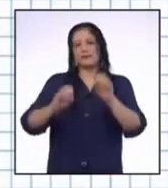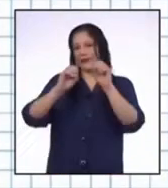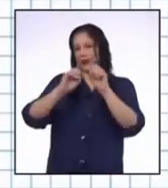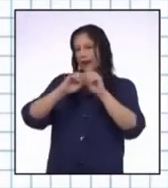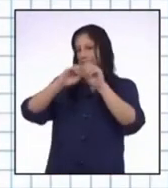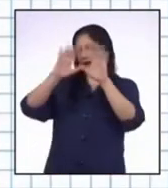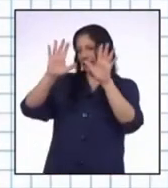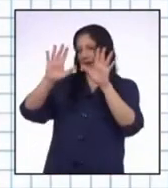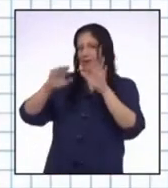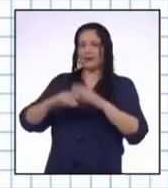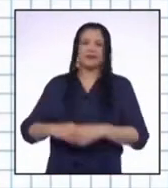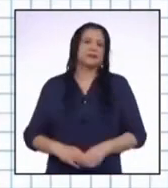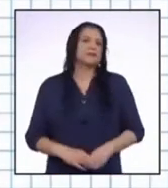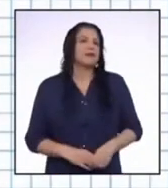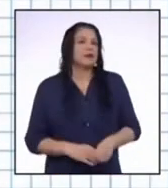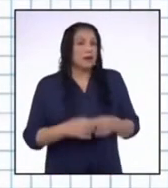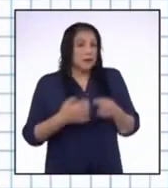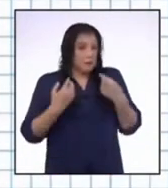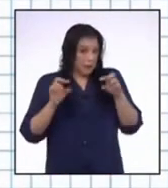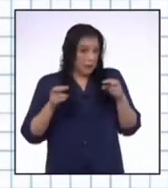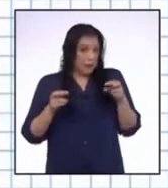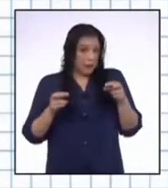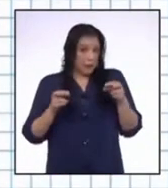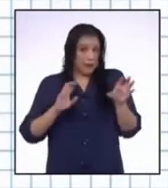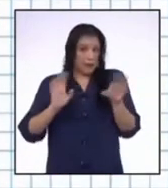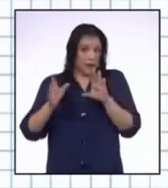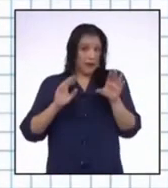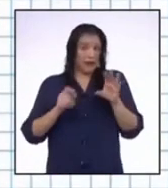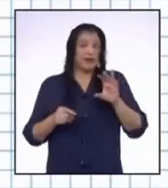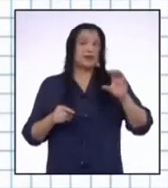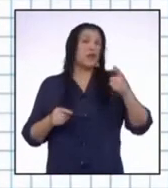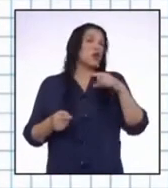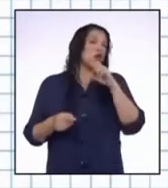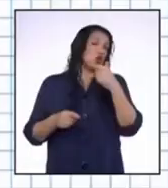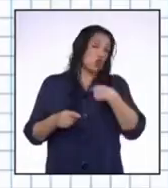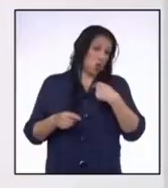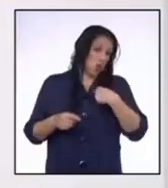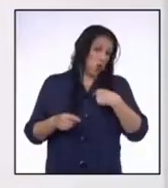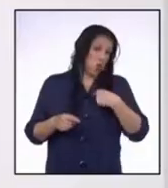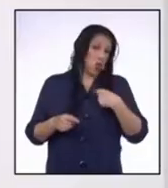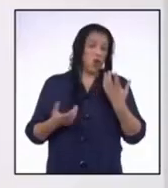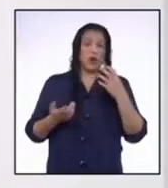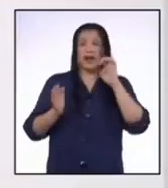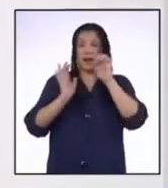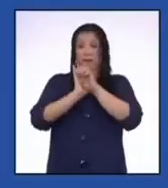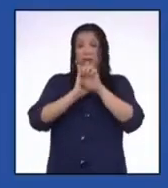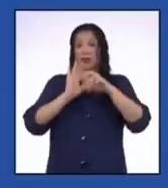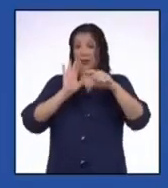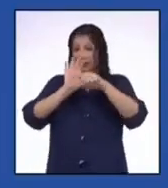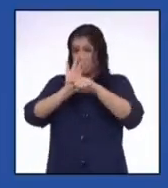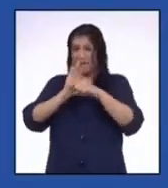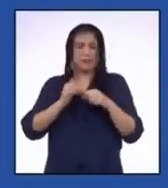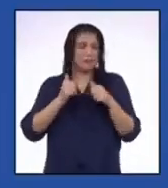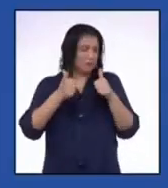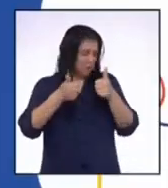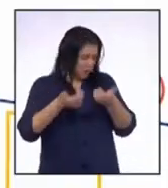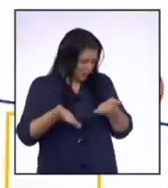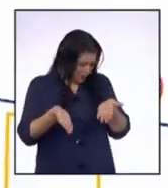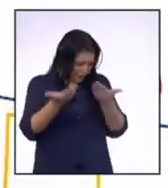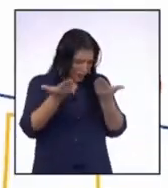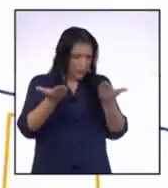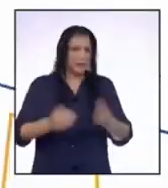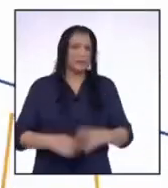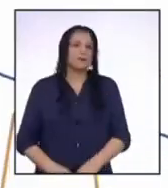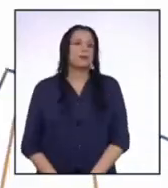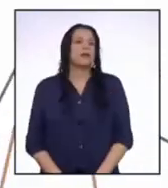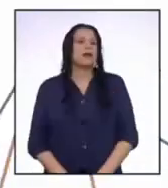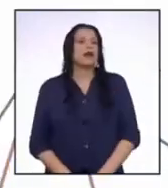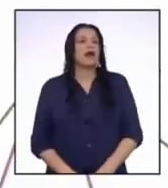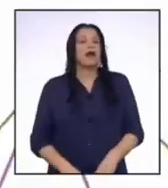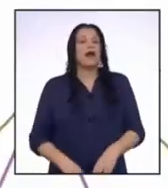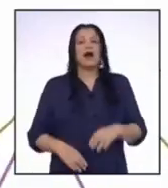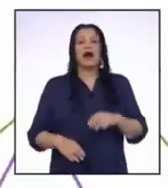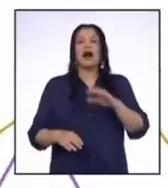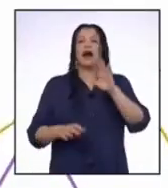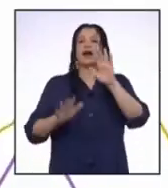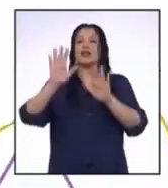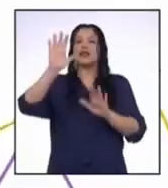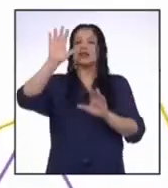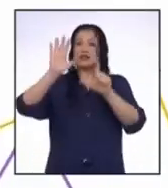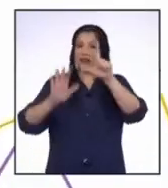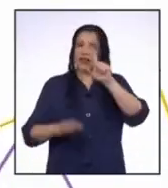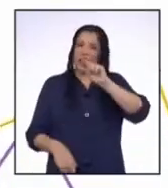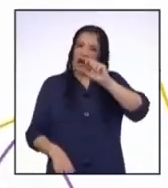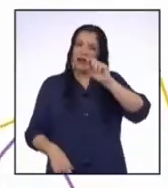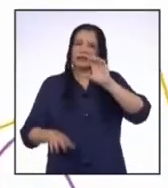Clarísimo, profesora. ¿Me permite hacer de esa forma una sustracción? Adelante. A 16 enteros con